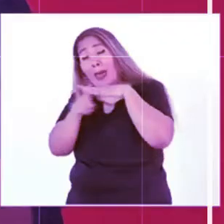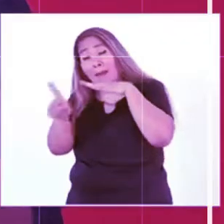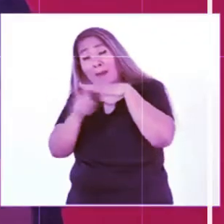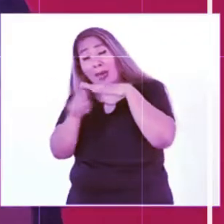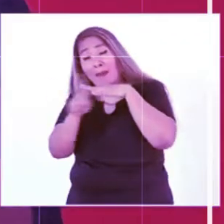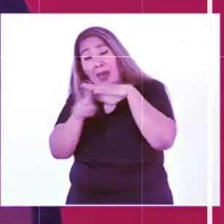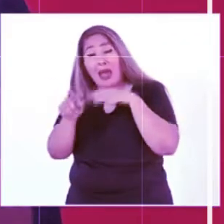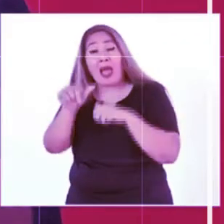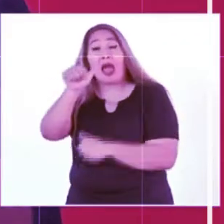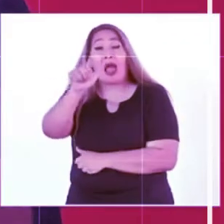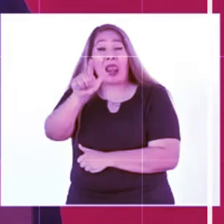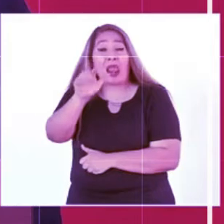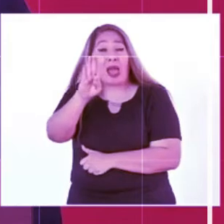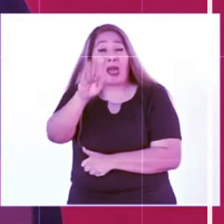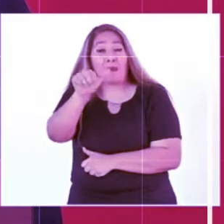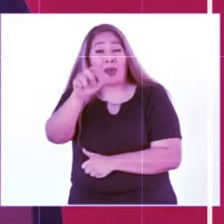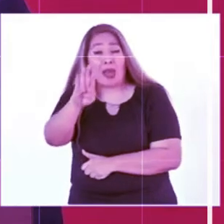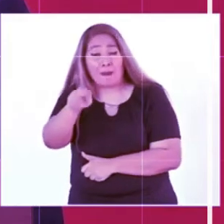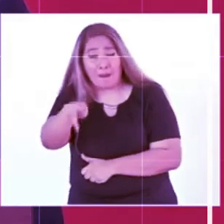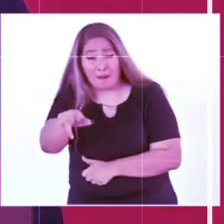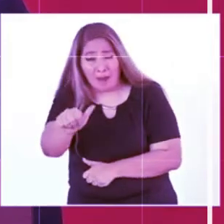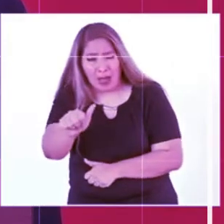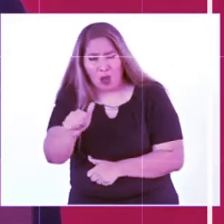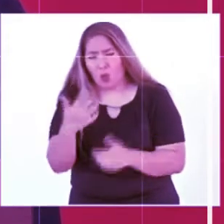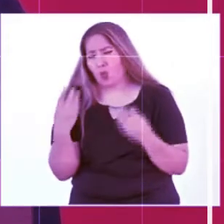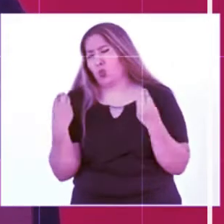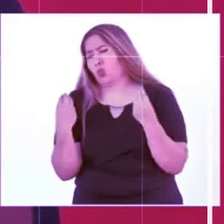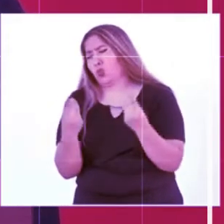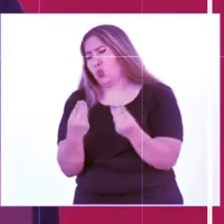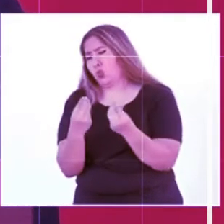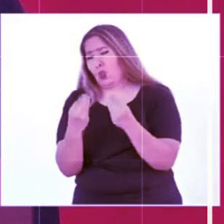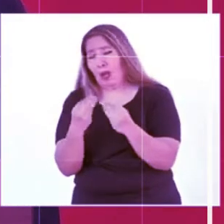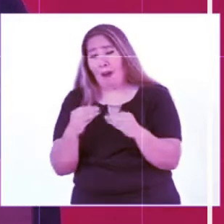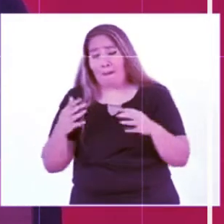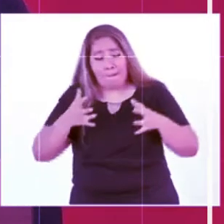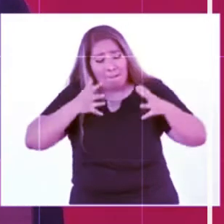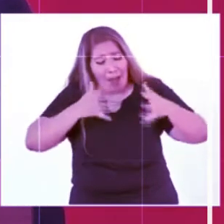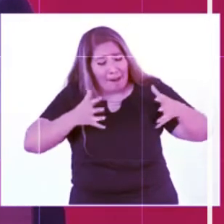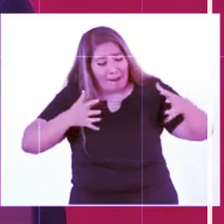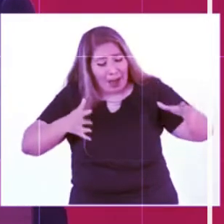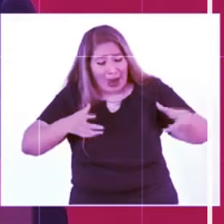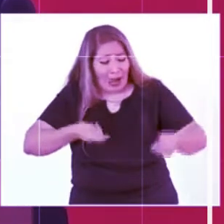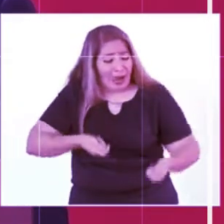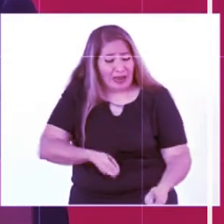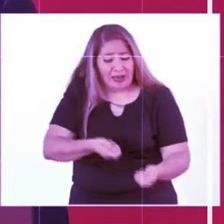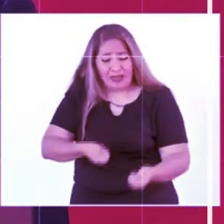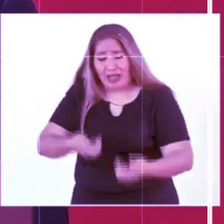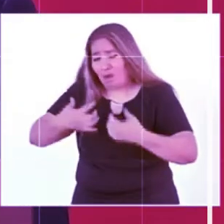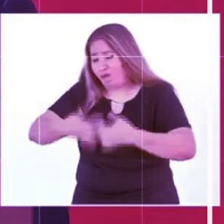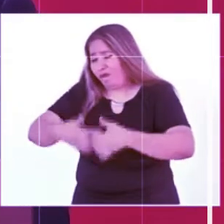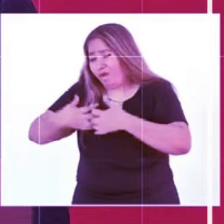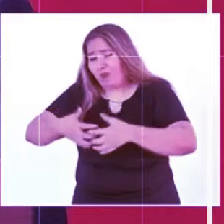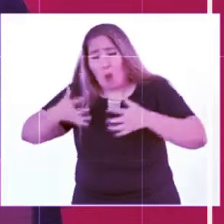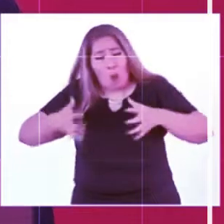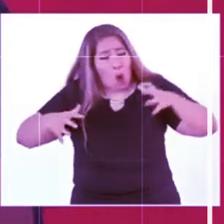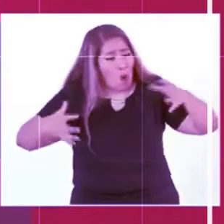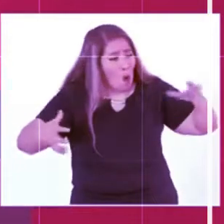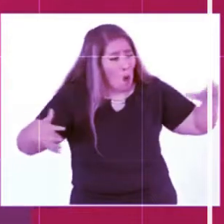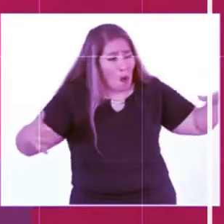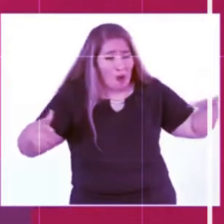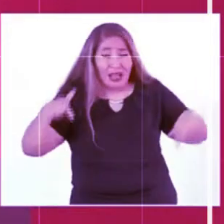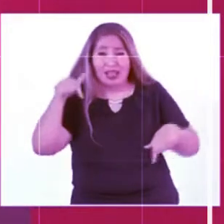de Alabama. El auge minero, agrícola e industrial